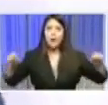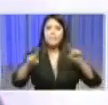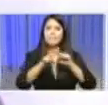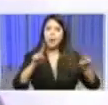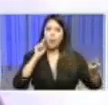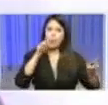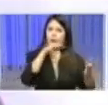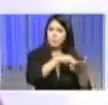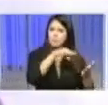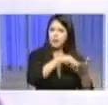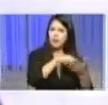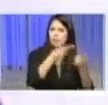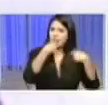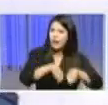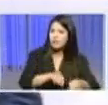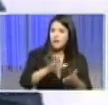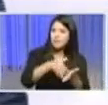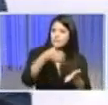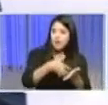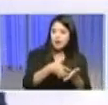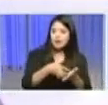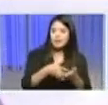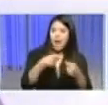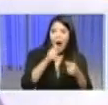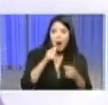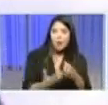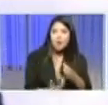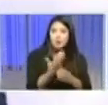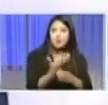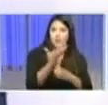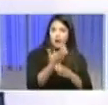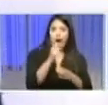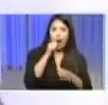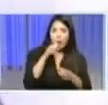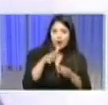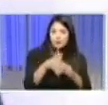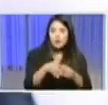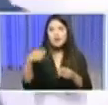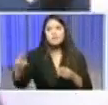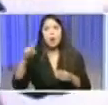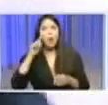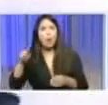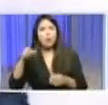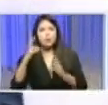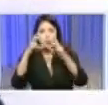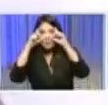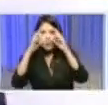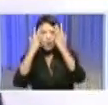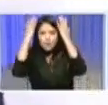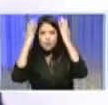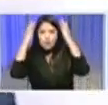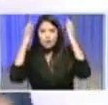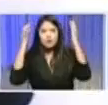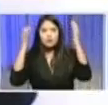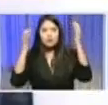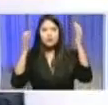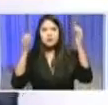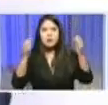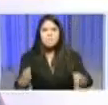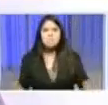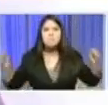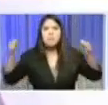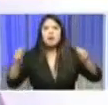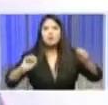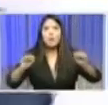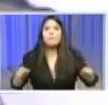BMW tratando de abrir un hueco para que entre agua por allá y ve al otro Ramos Alú remando para atrás. Entonces nos